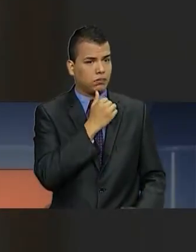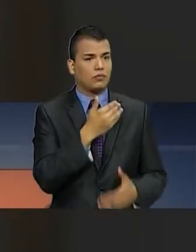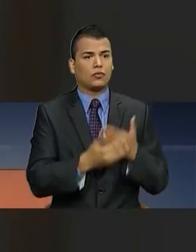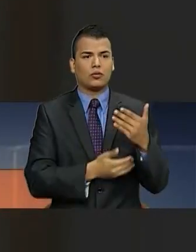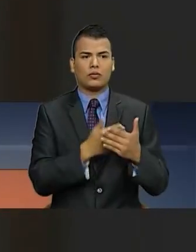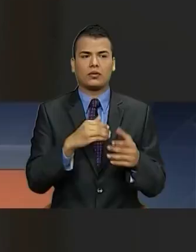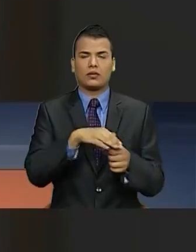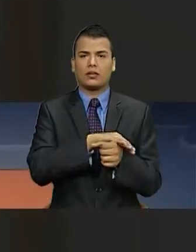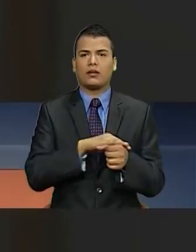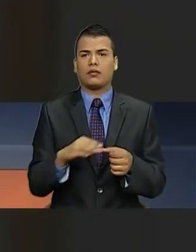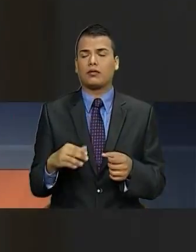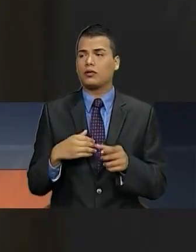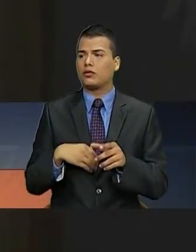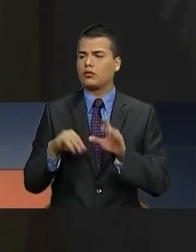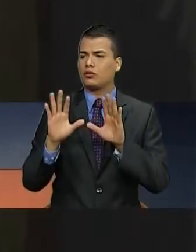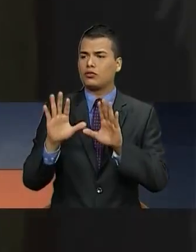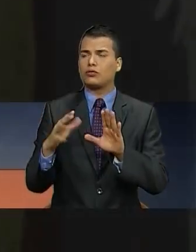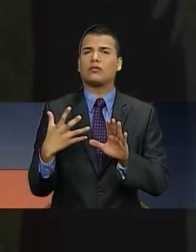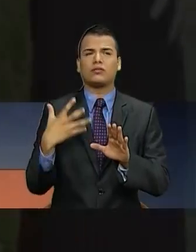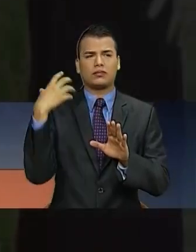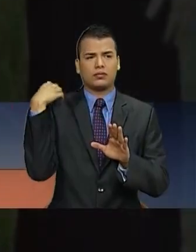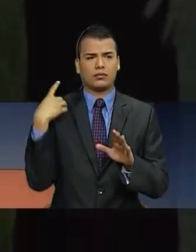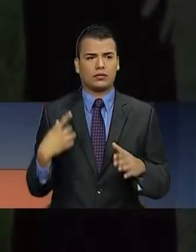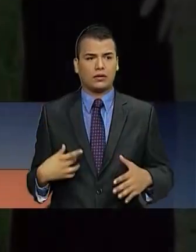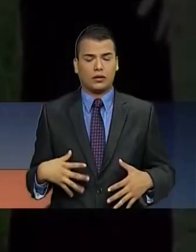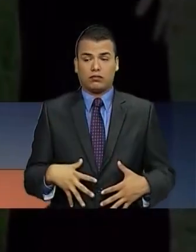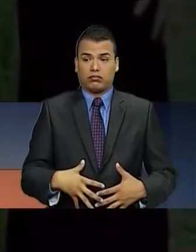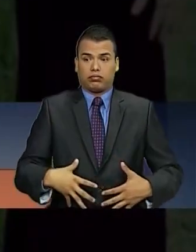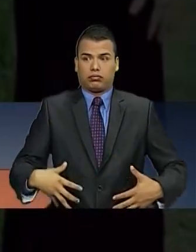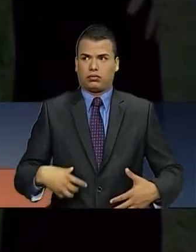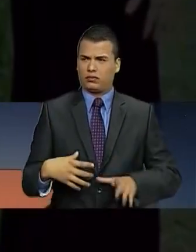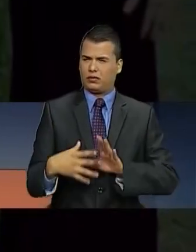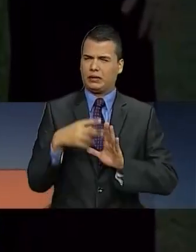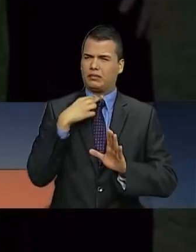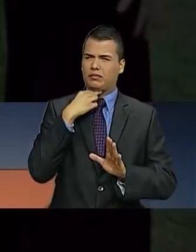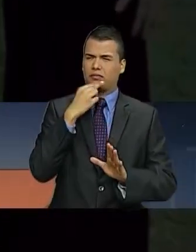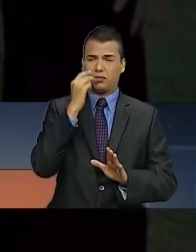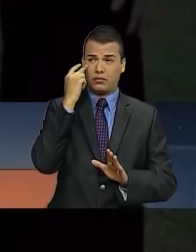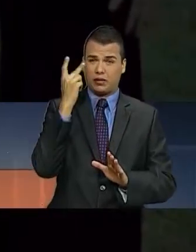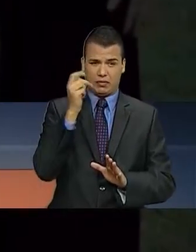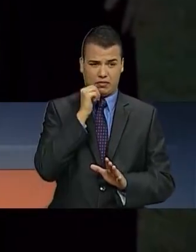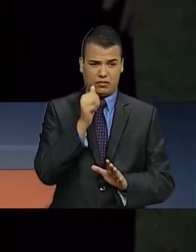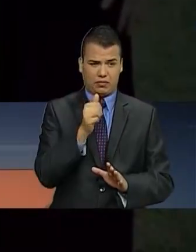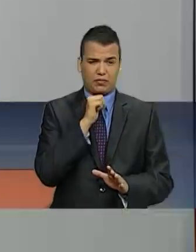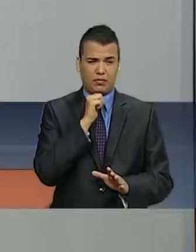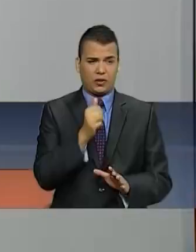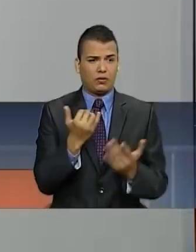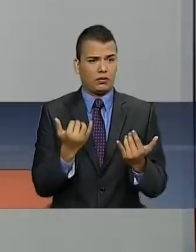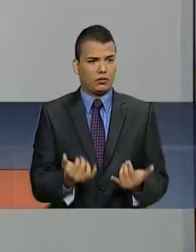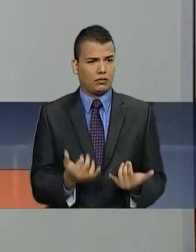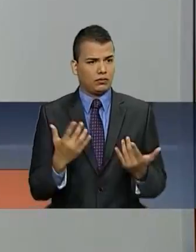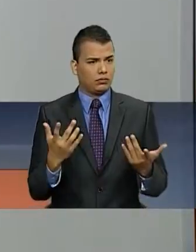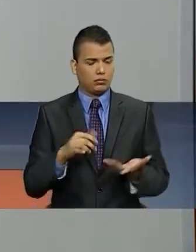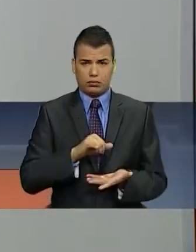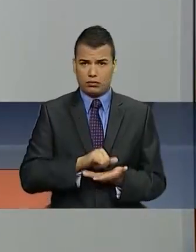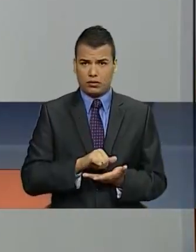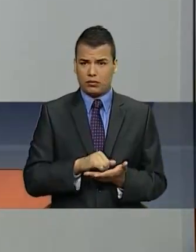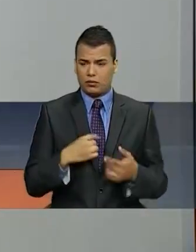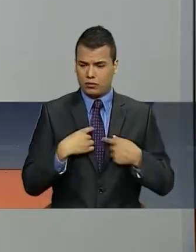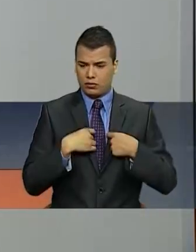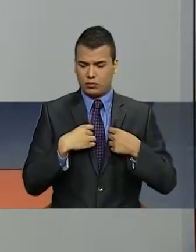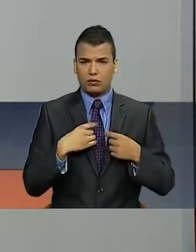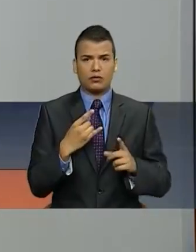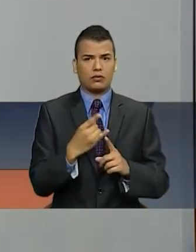vamos a usar las mismas pintas de hace 1000 años pues que se vestían de ponqué ni mucho menos. No, lo que vamos a hacer ahora es usar la misma ropa que